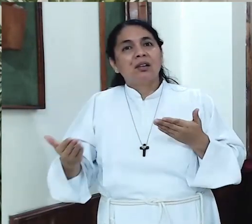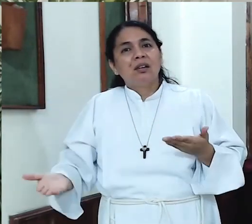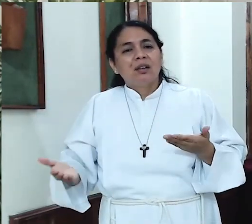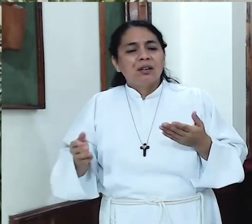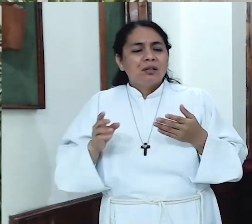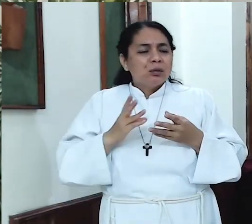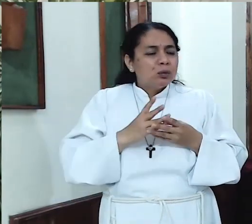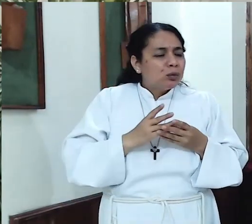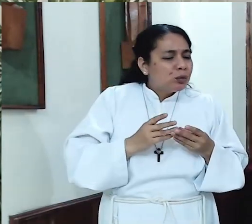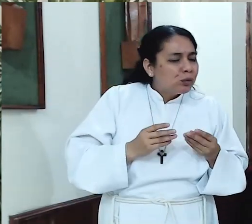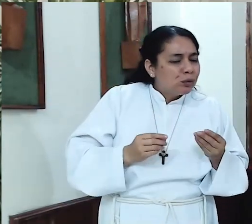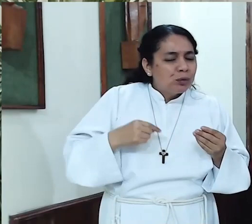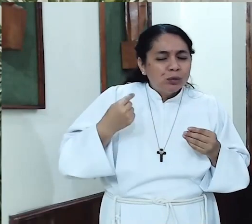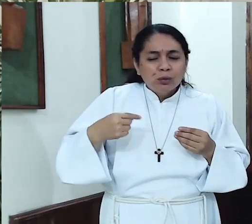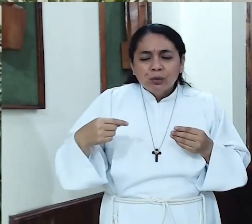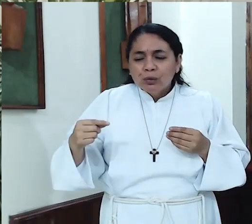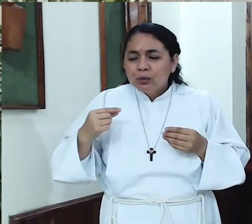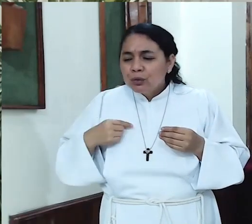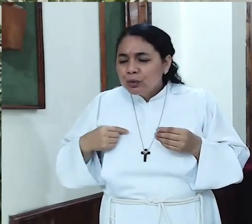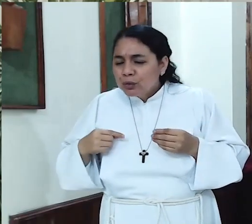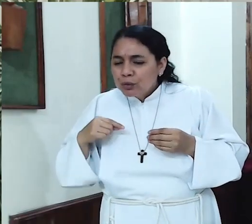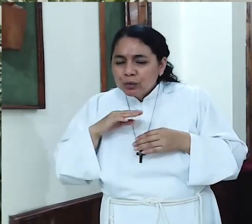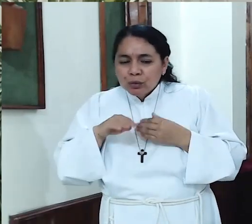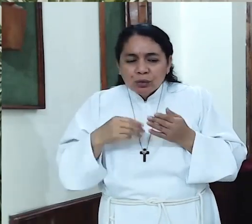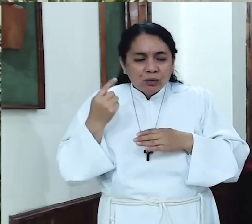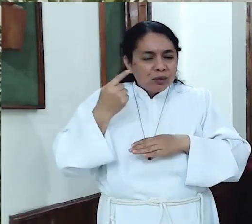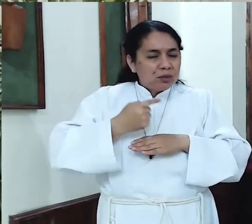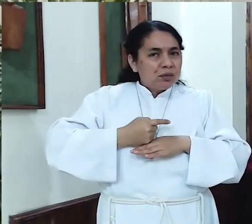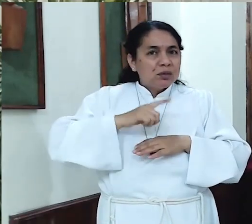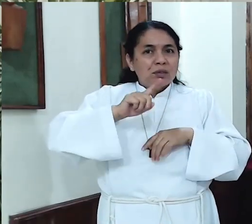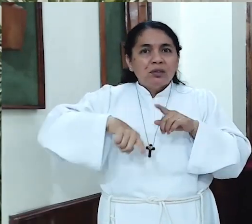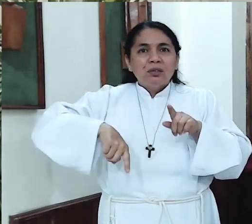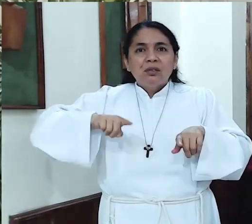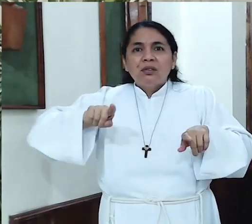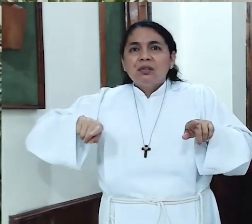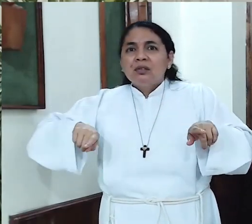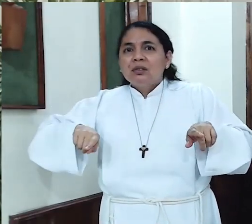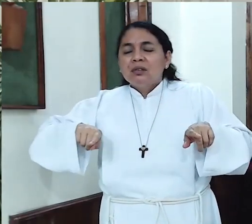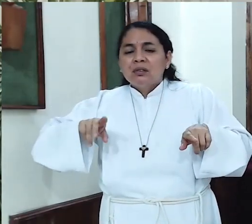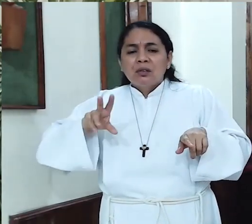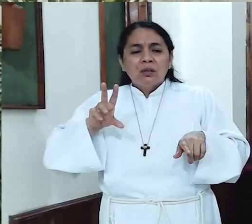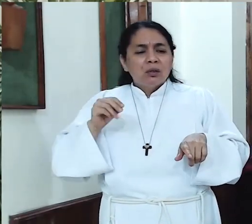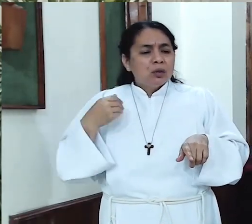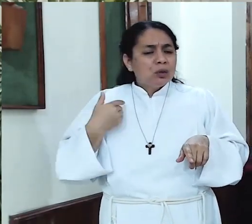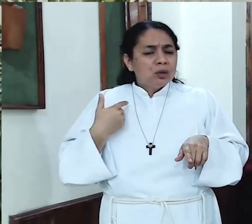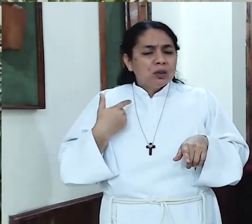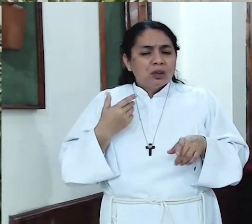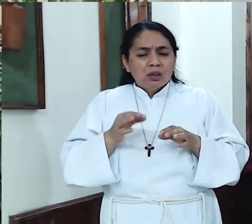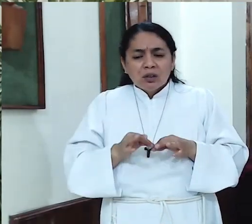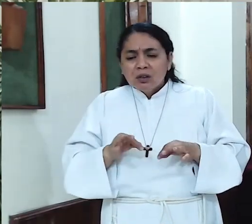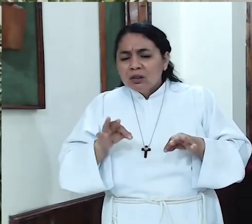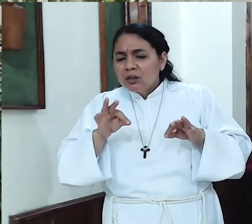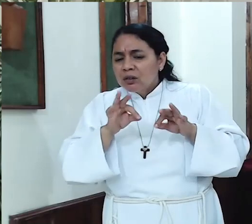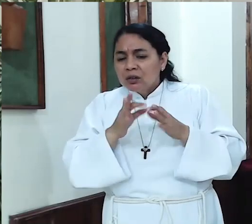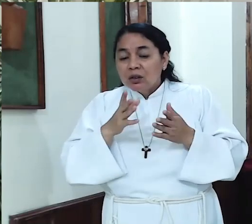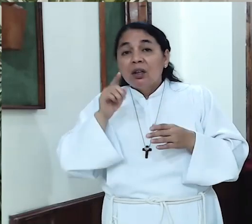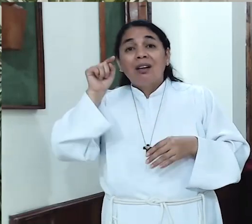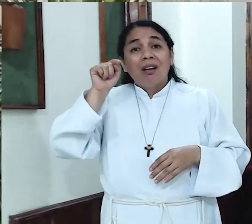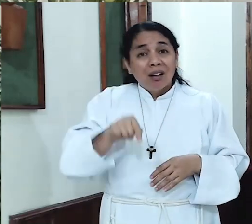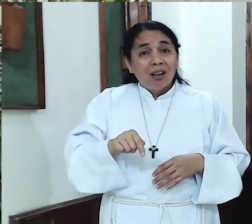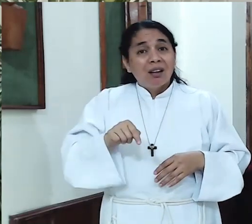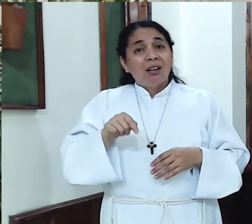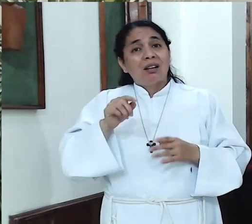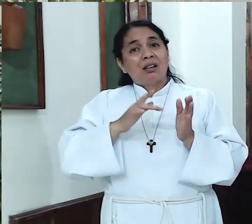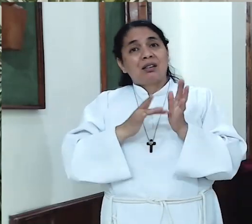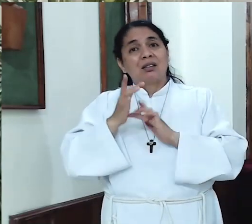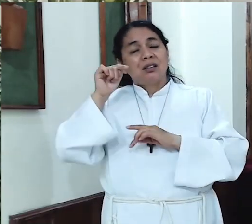sencillas, cotidianas, en aquello que aparentemente no tiene mayor valor. Ahí está Jesús, ahí está